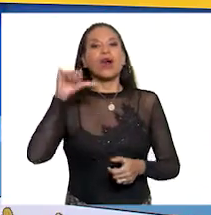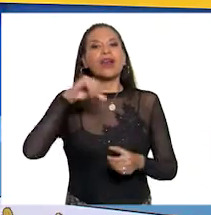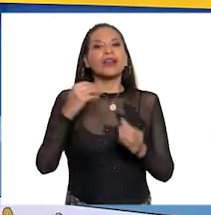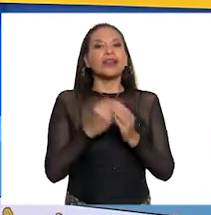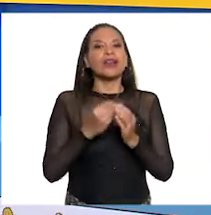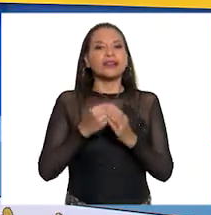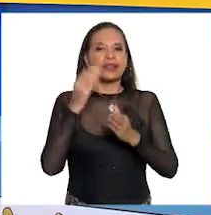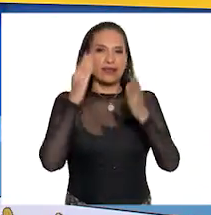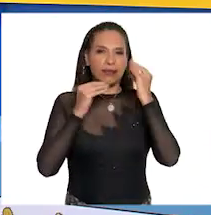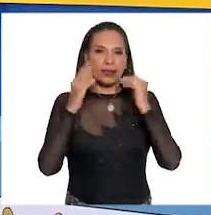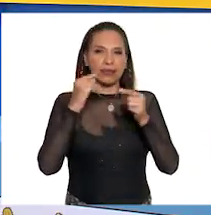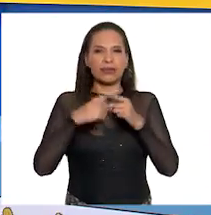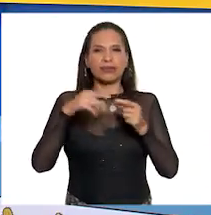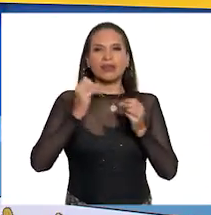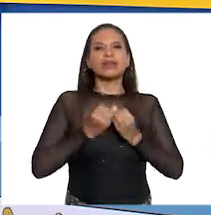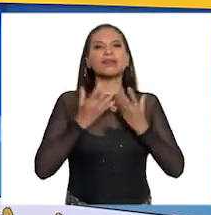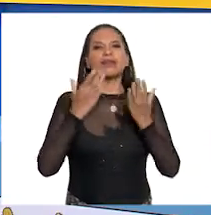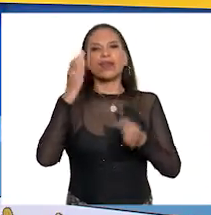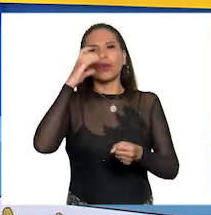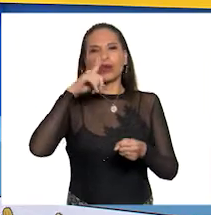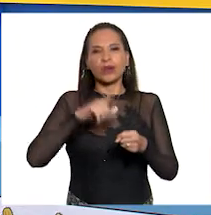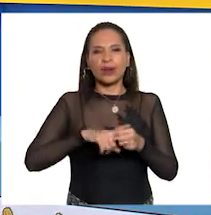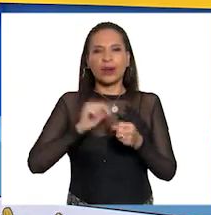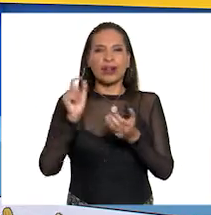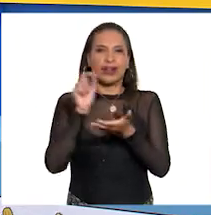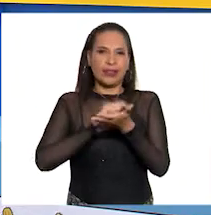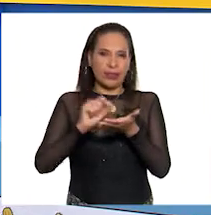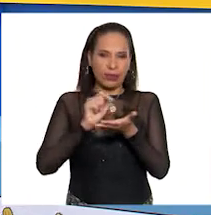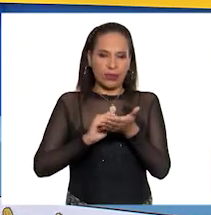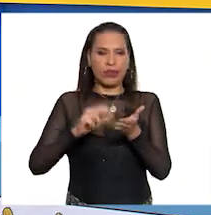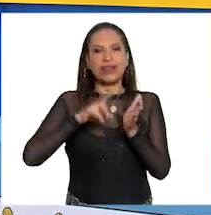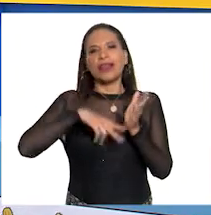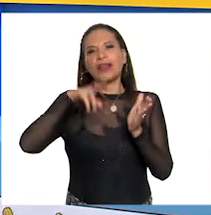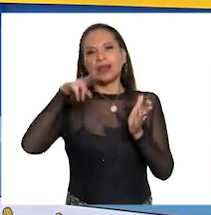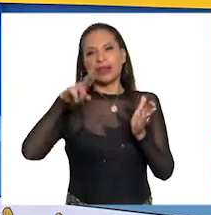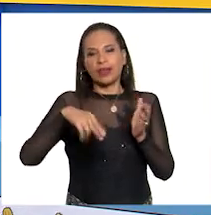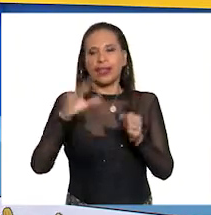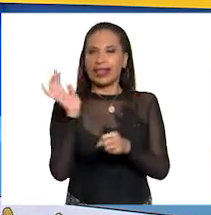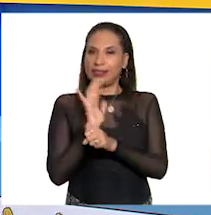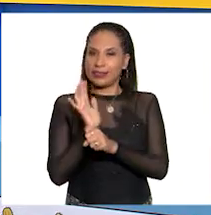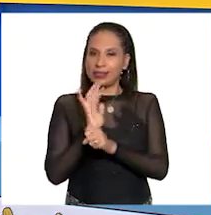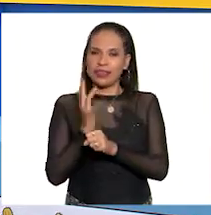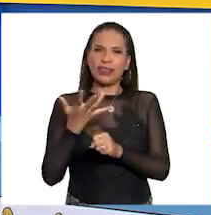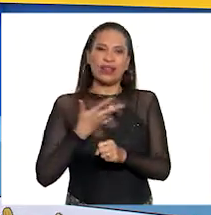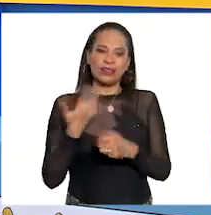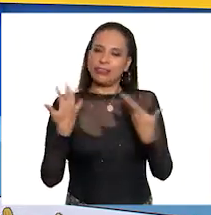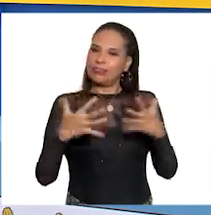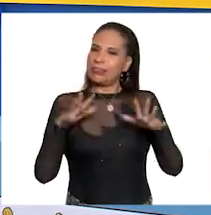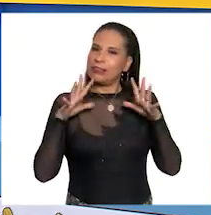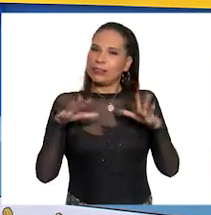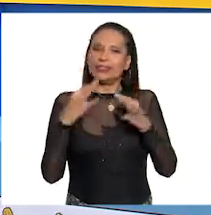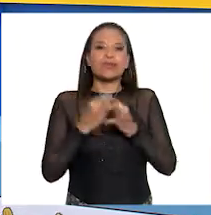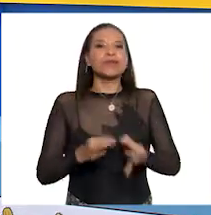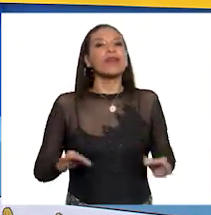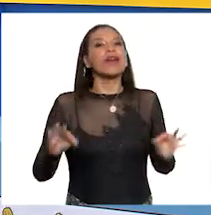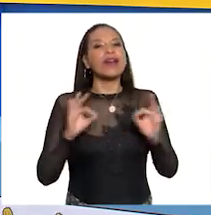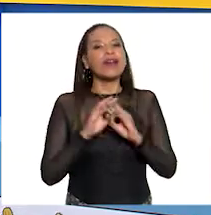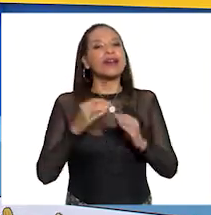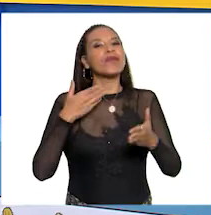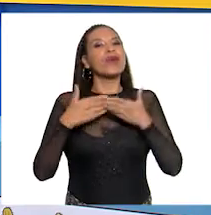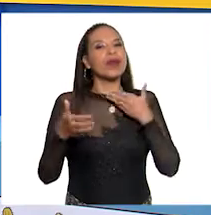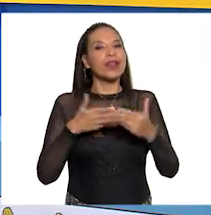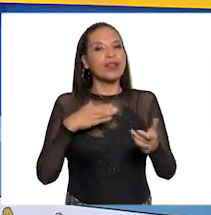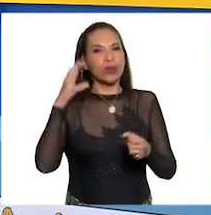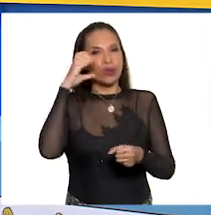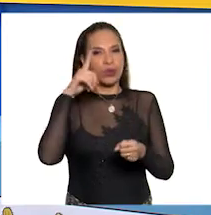hoy aprendimos que las expresiones culturales como la literatura, la pintura y el cine tuvieron un impacto significativo en la